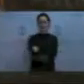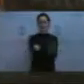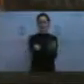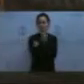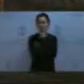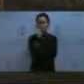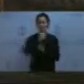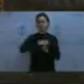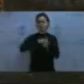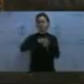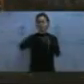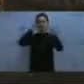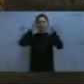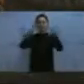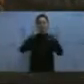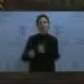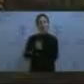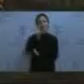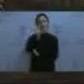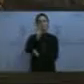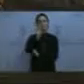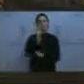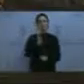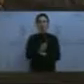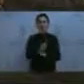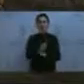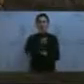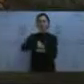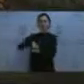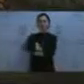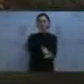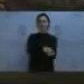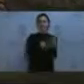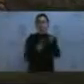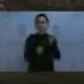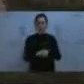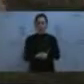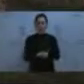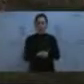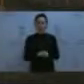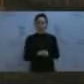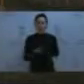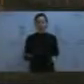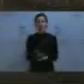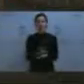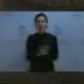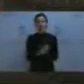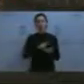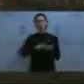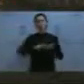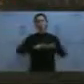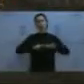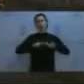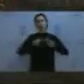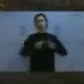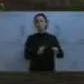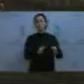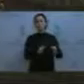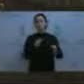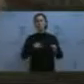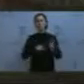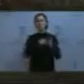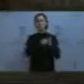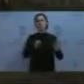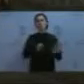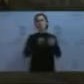nivel educativo, cuarto de primaria, y tendremos los centros. Todo ello, de acuerdo, con lo que establece el artículo